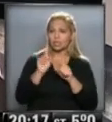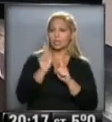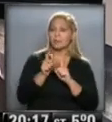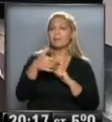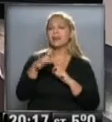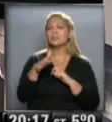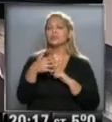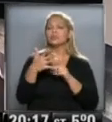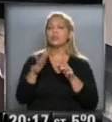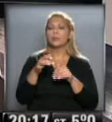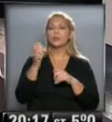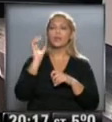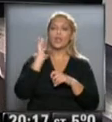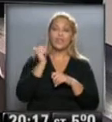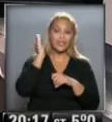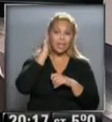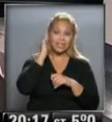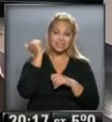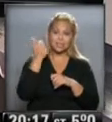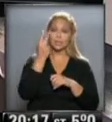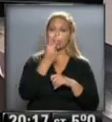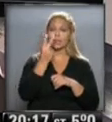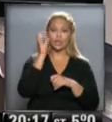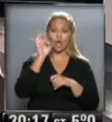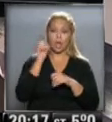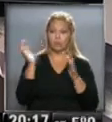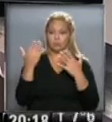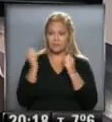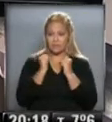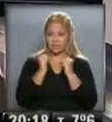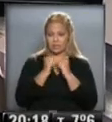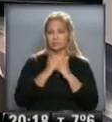que rondarán los 16 a 22 grados. Como siempre, la información la brinda el Servicio Meteorológico Nacional.